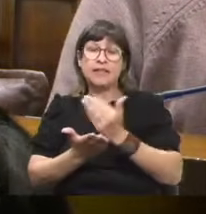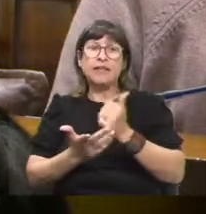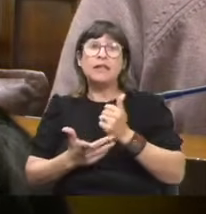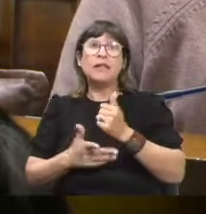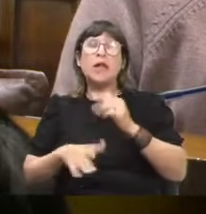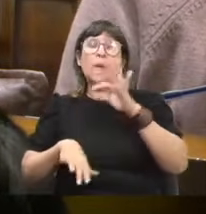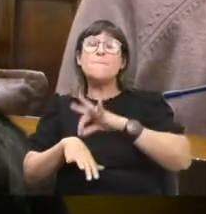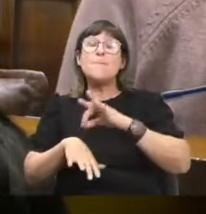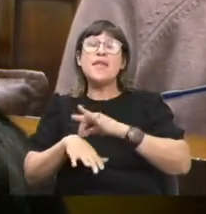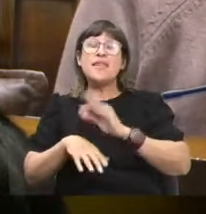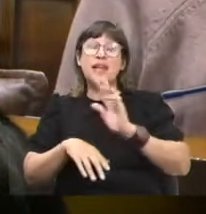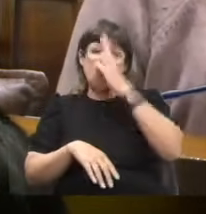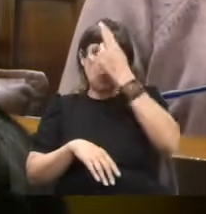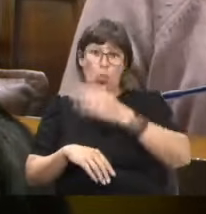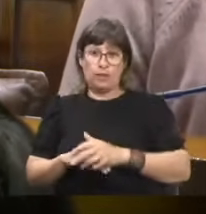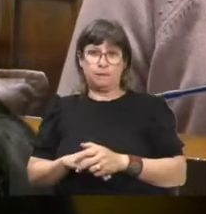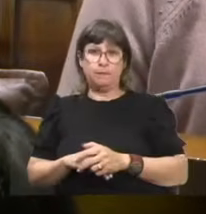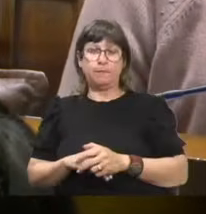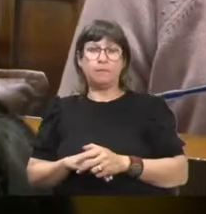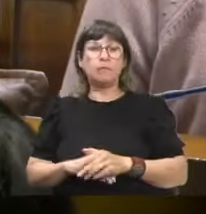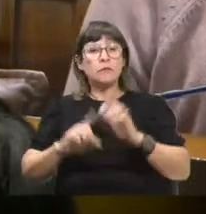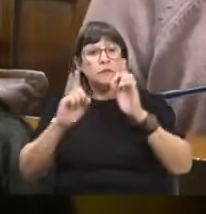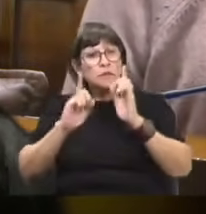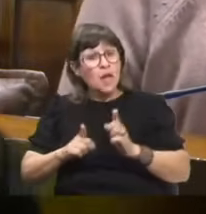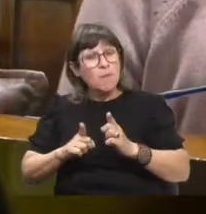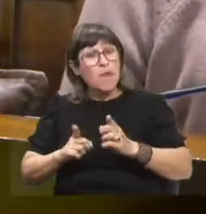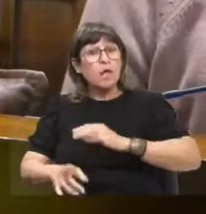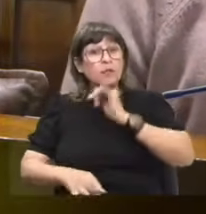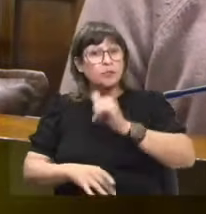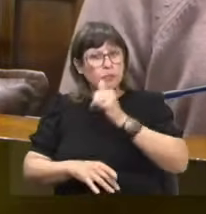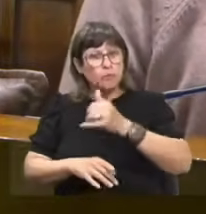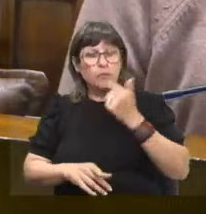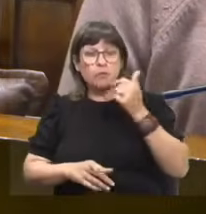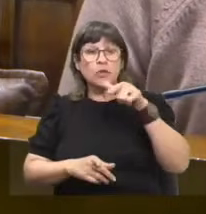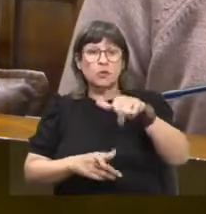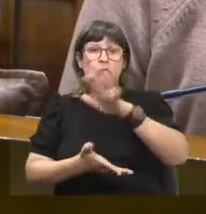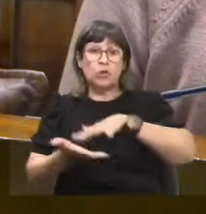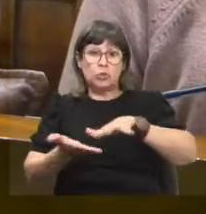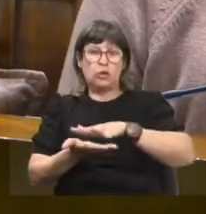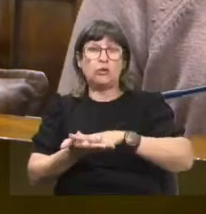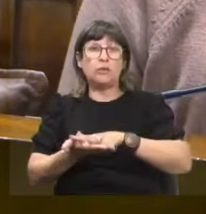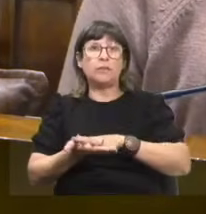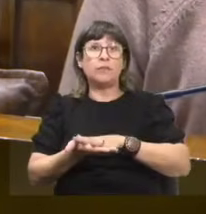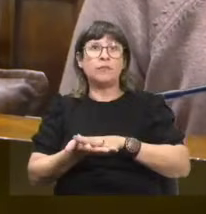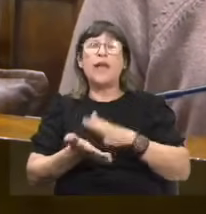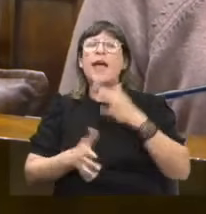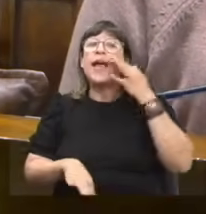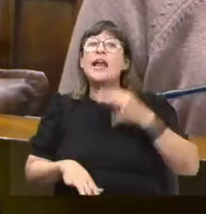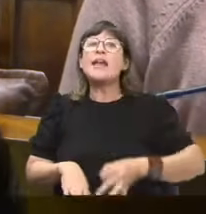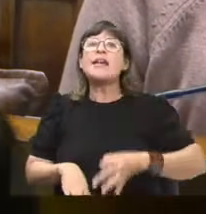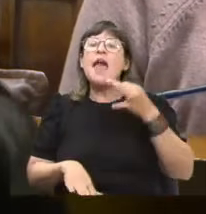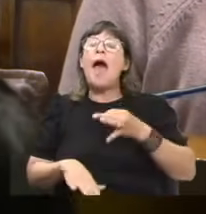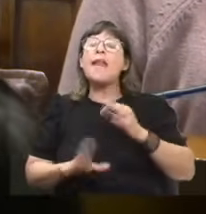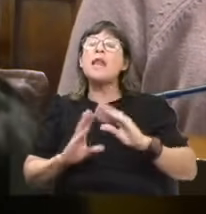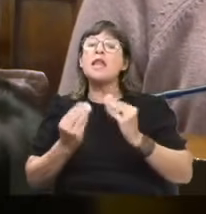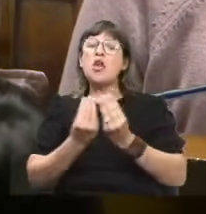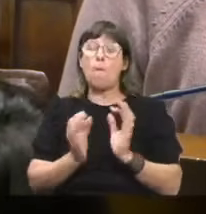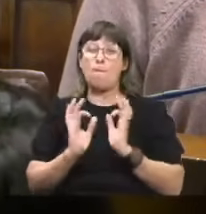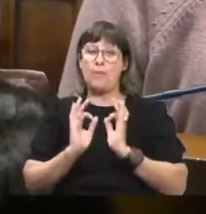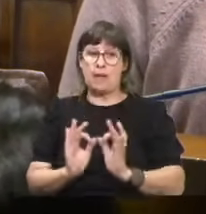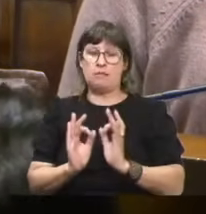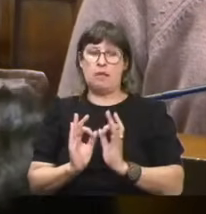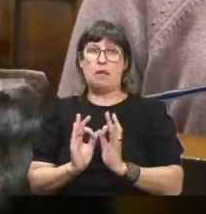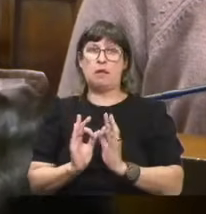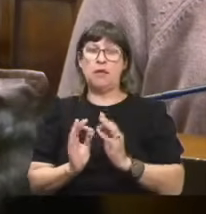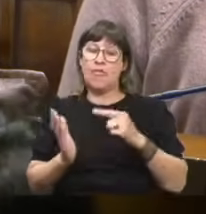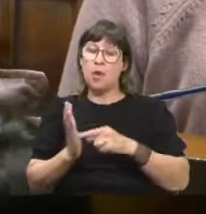Médica del Uruguay. También describió su situación real y completa desde el